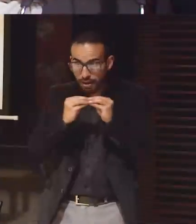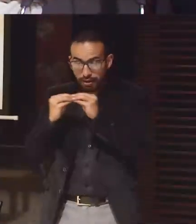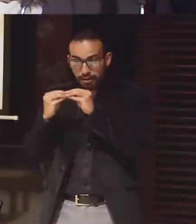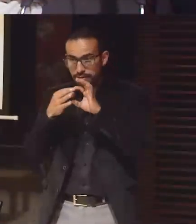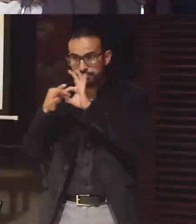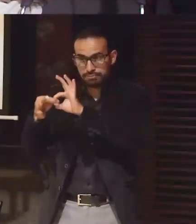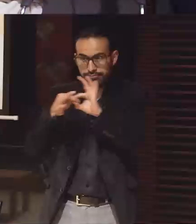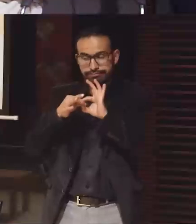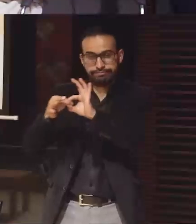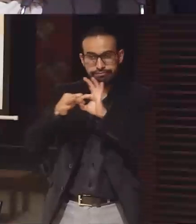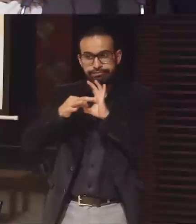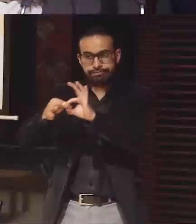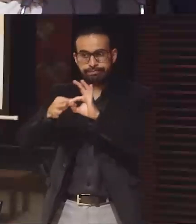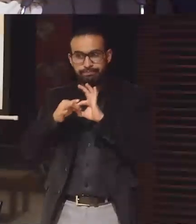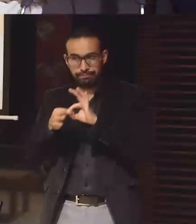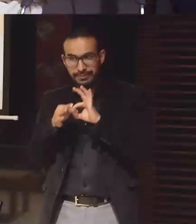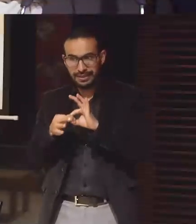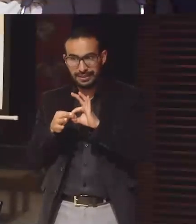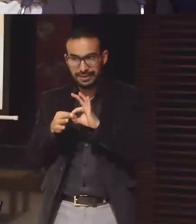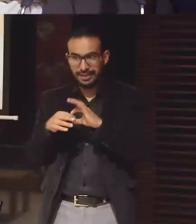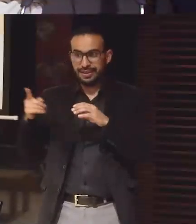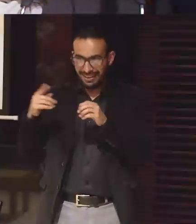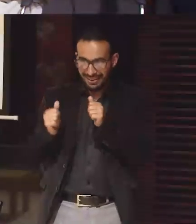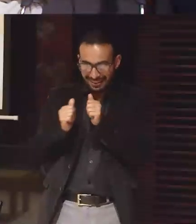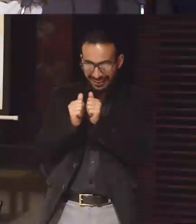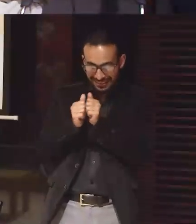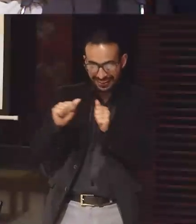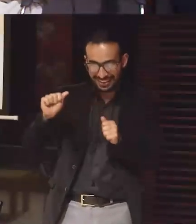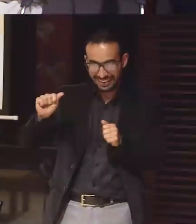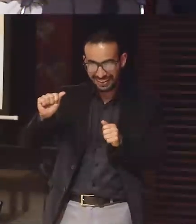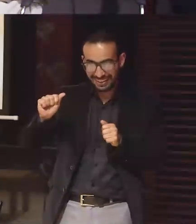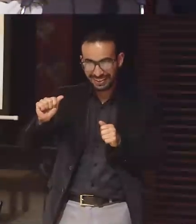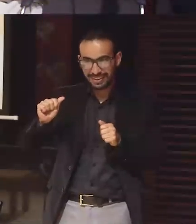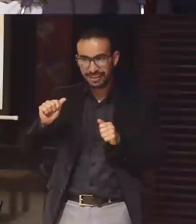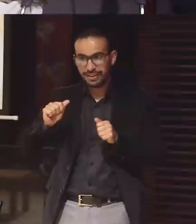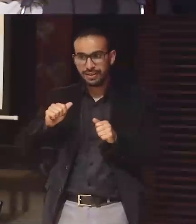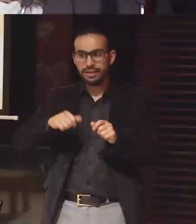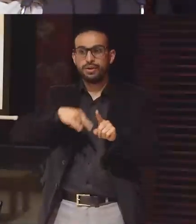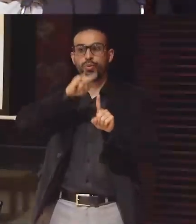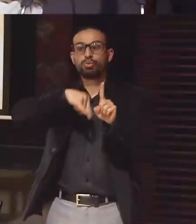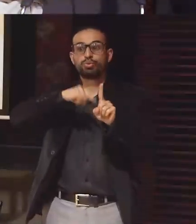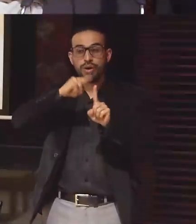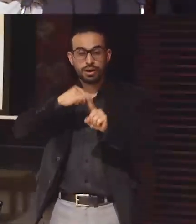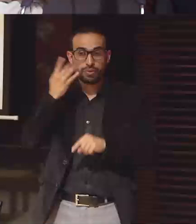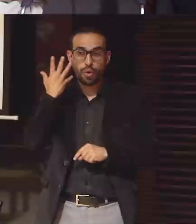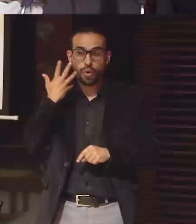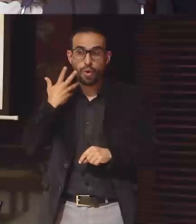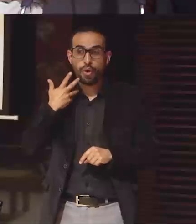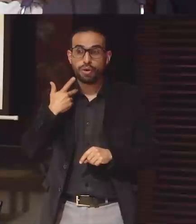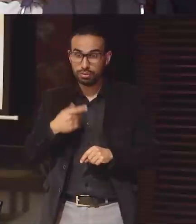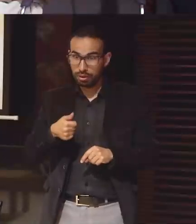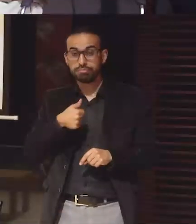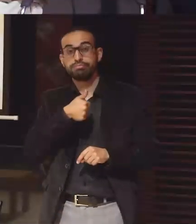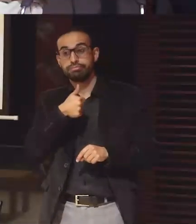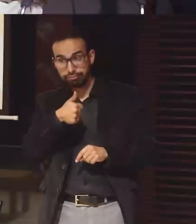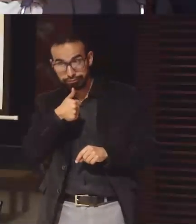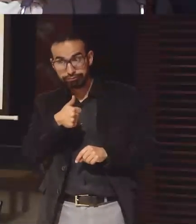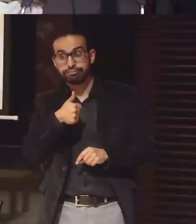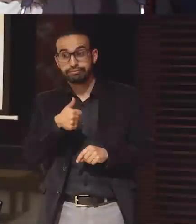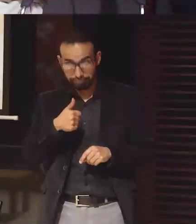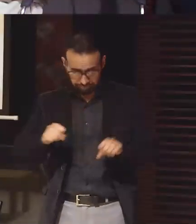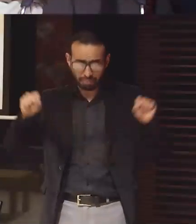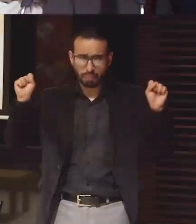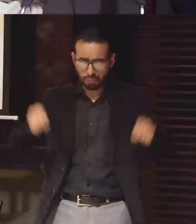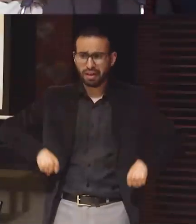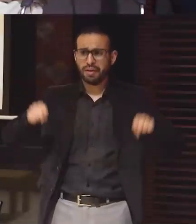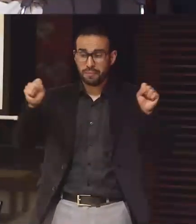como María Lucía, que defiende a sus usuarios todos los días. Y es un orgullo ser capaces. Y vamos